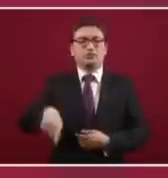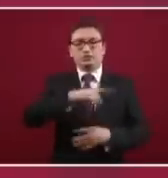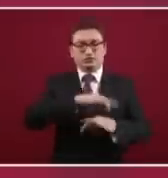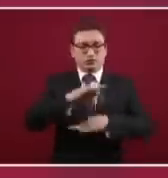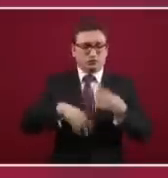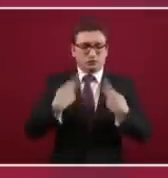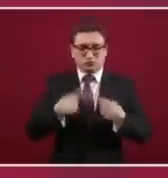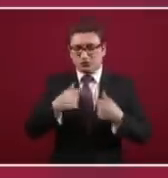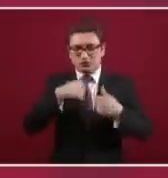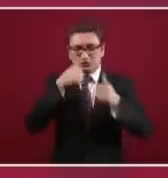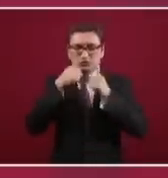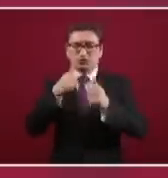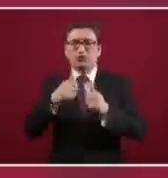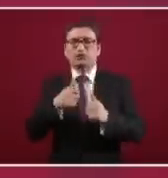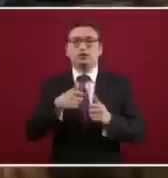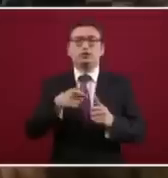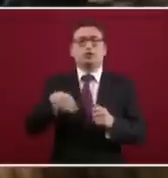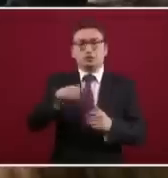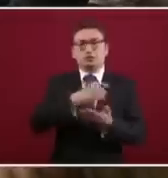los medicamentos gratuitos.